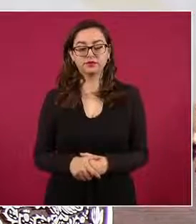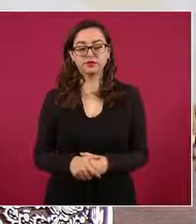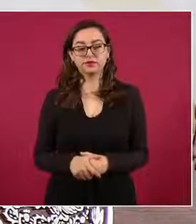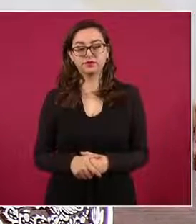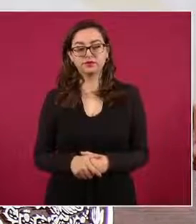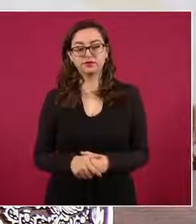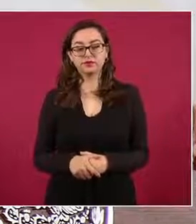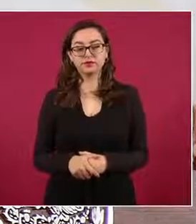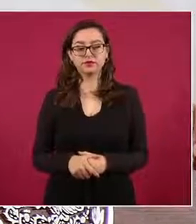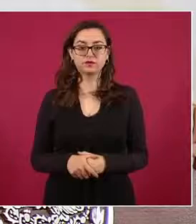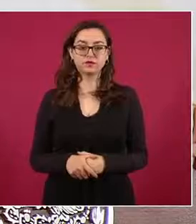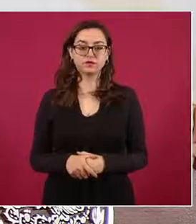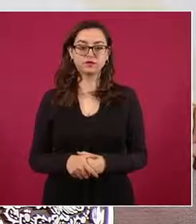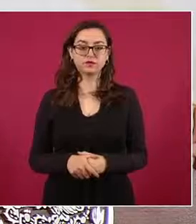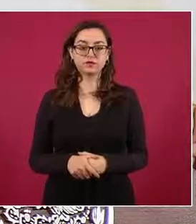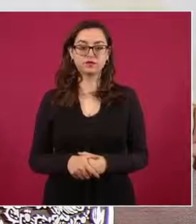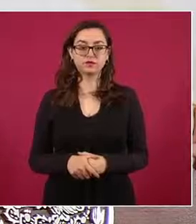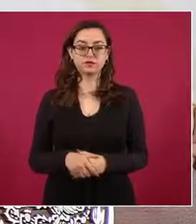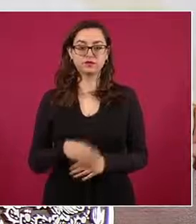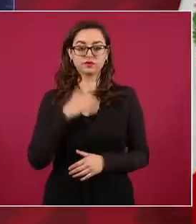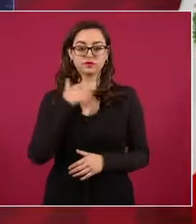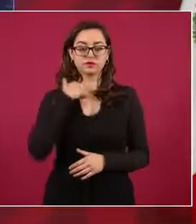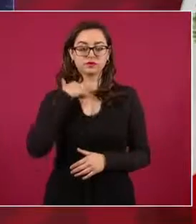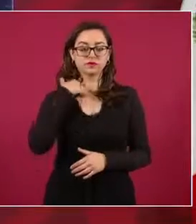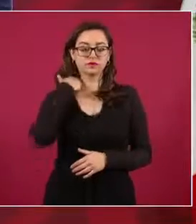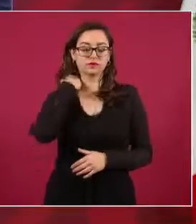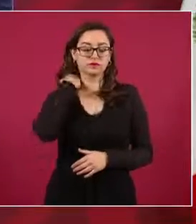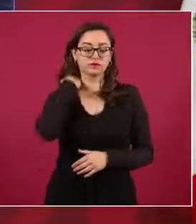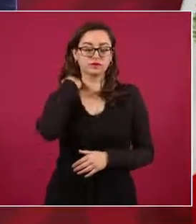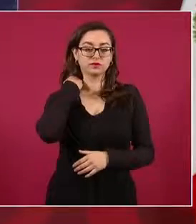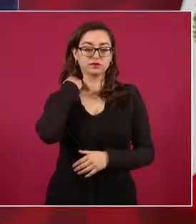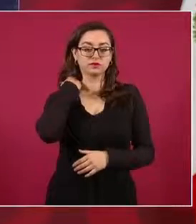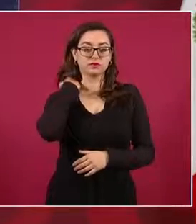cada vez que hay un debate, ¿no?